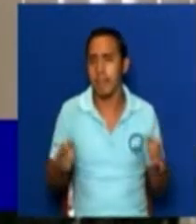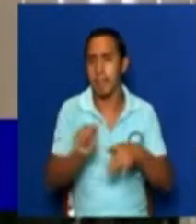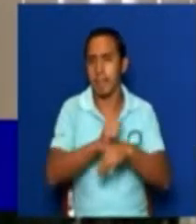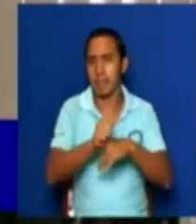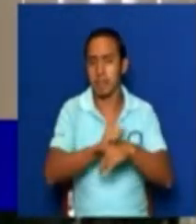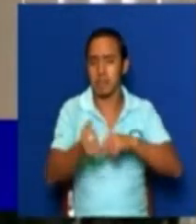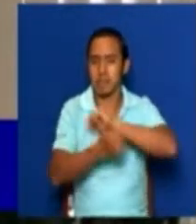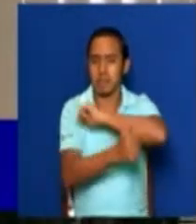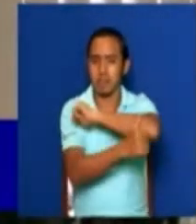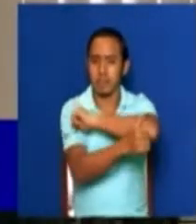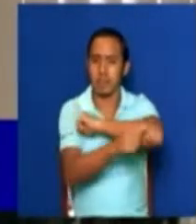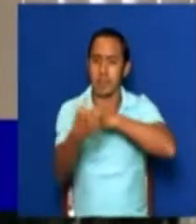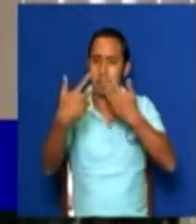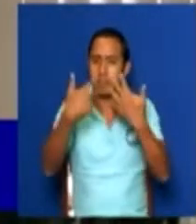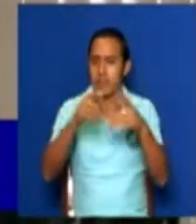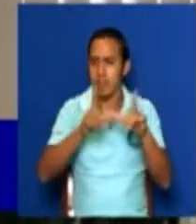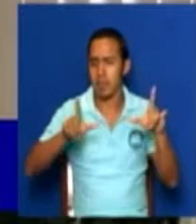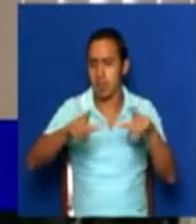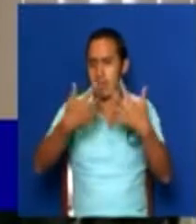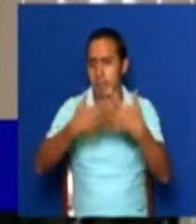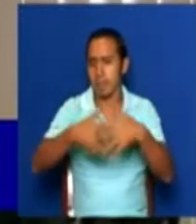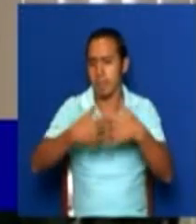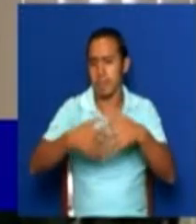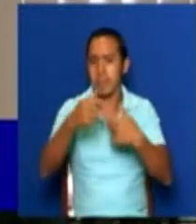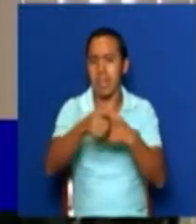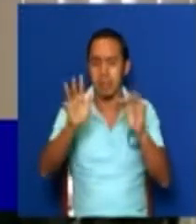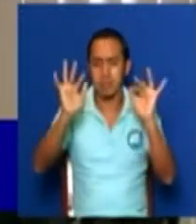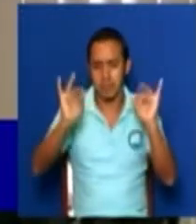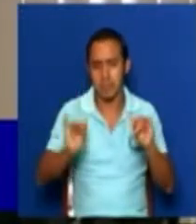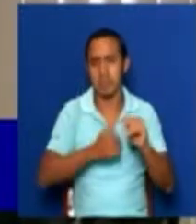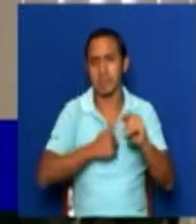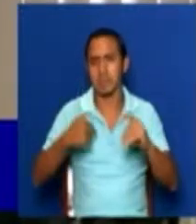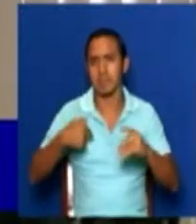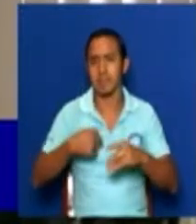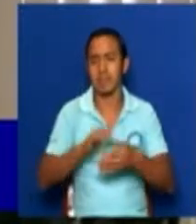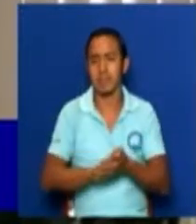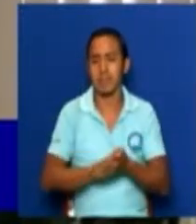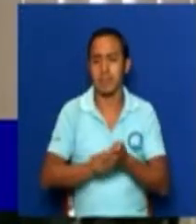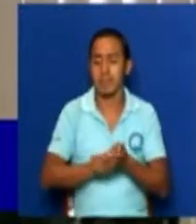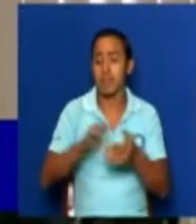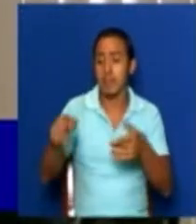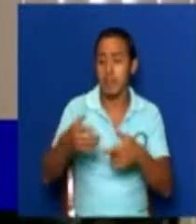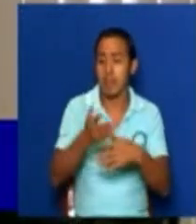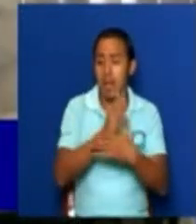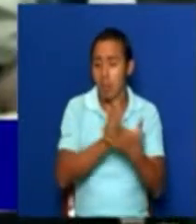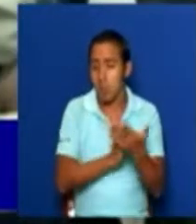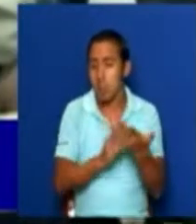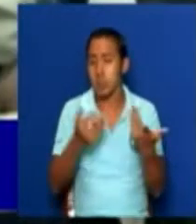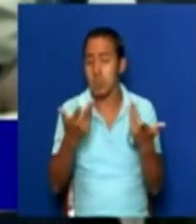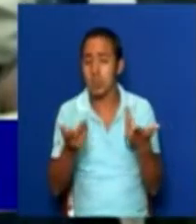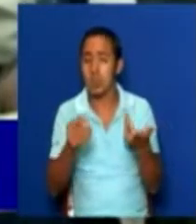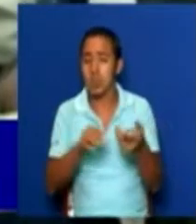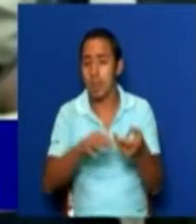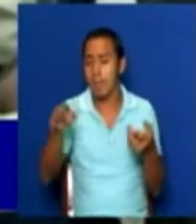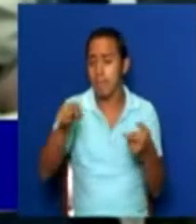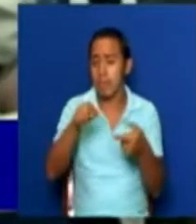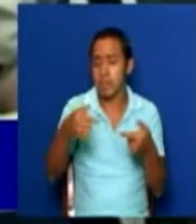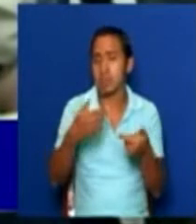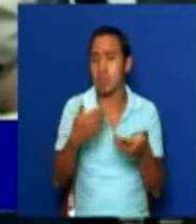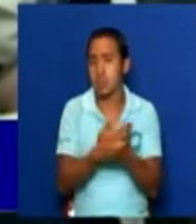las instalaciones empresariales, también lo estamos haciendo. Apadrinar a centros experimentales para la creación de una